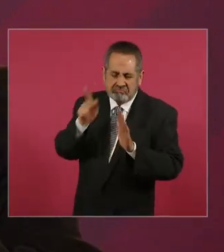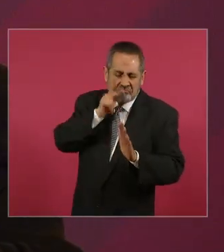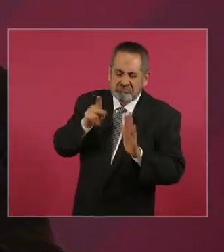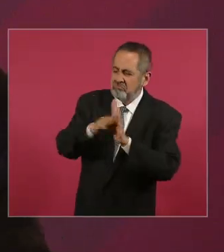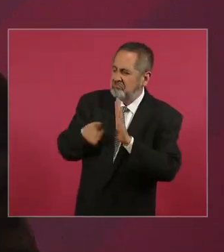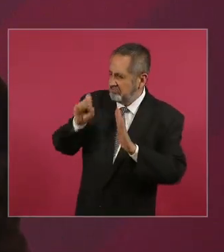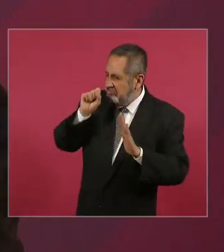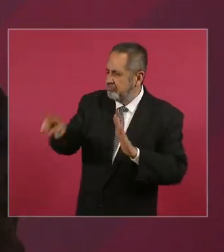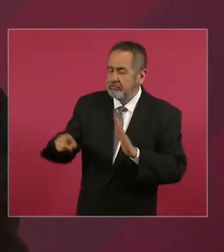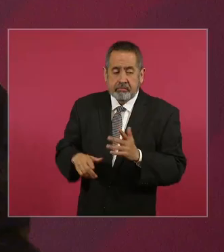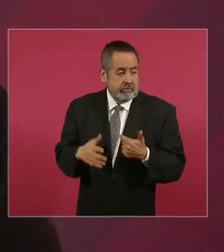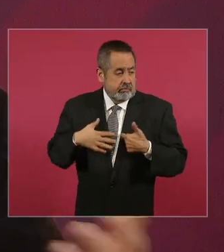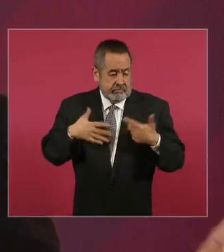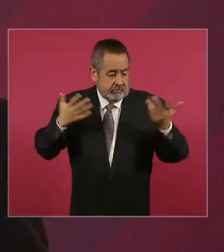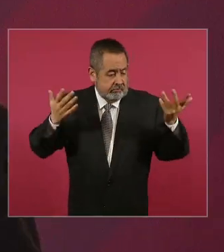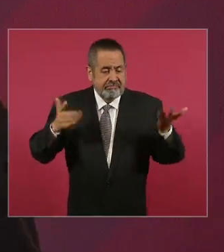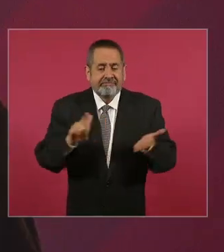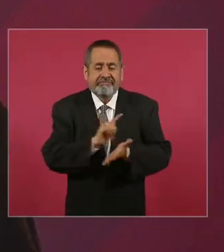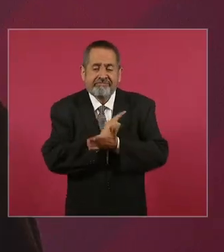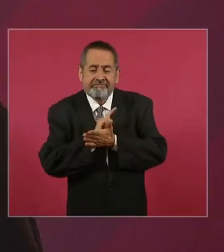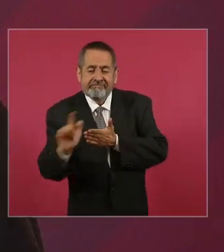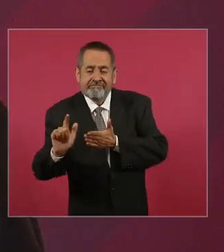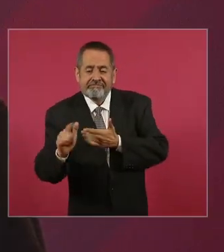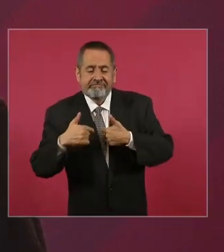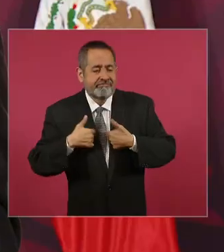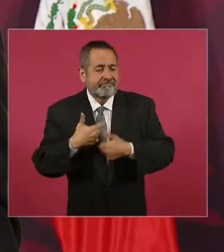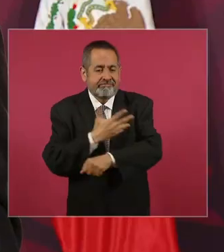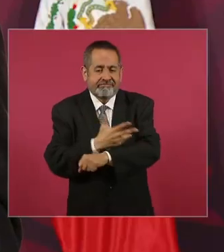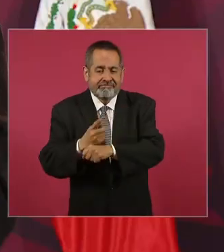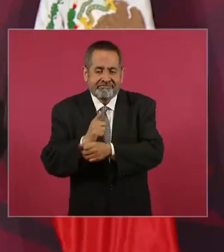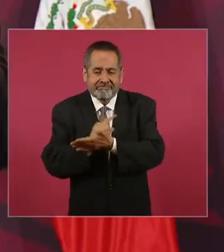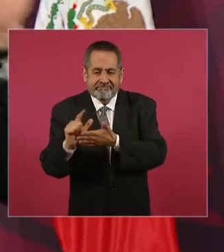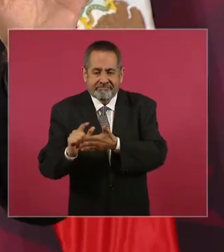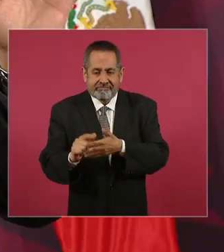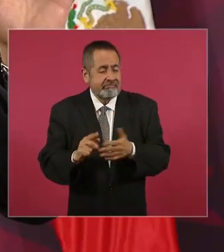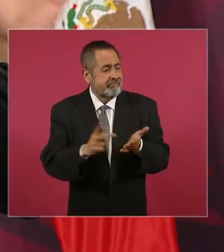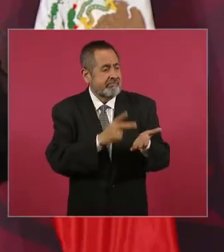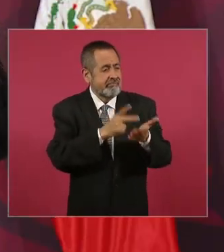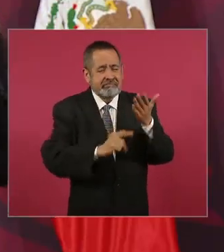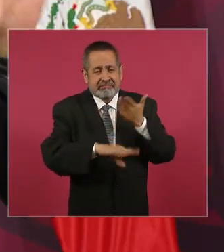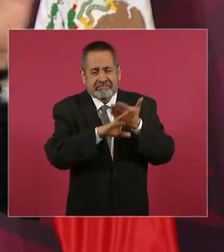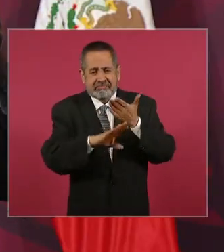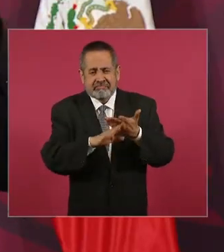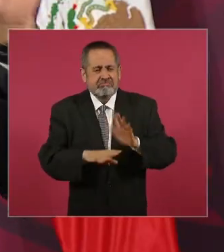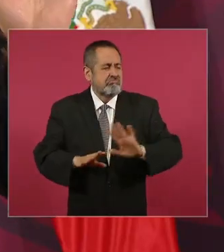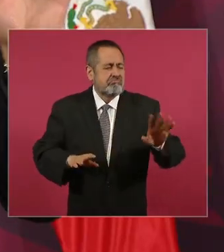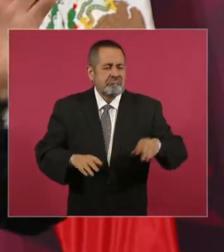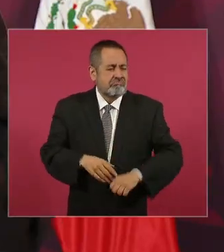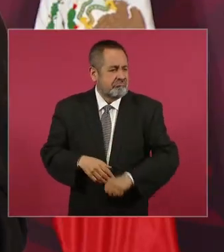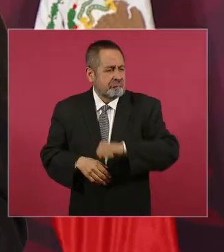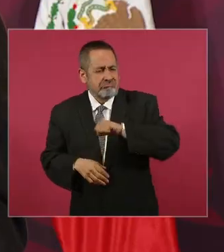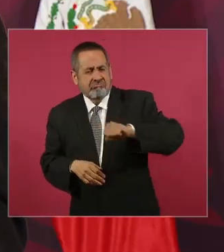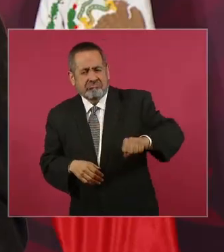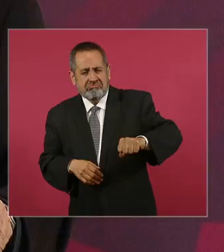intentado muchísimas veces. Pero mi escudo